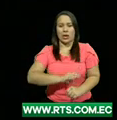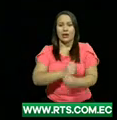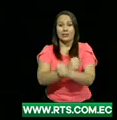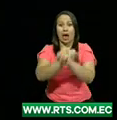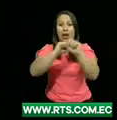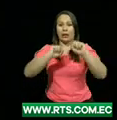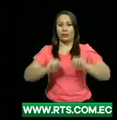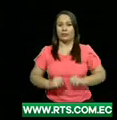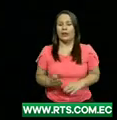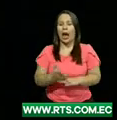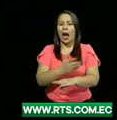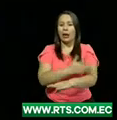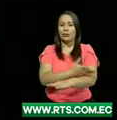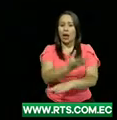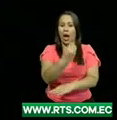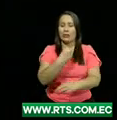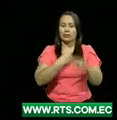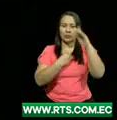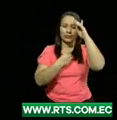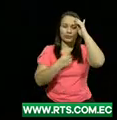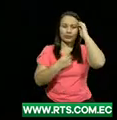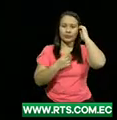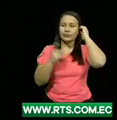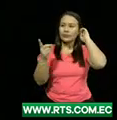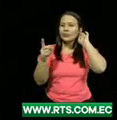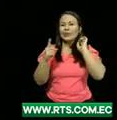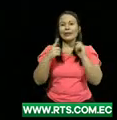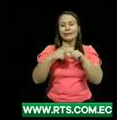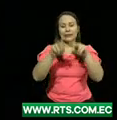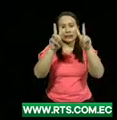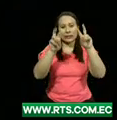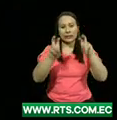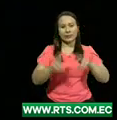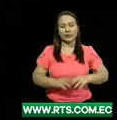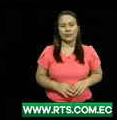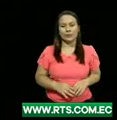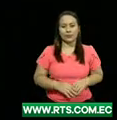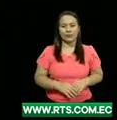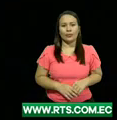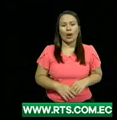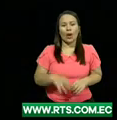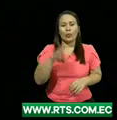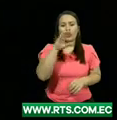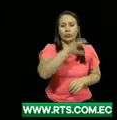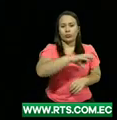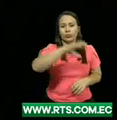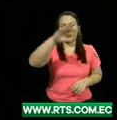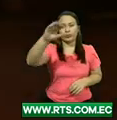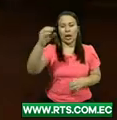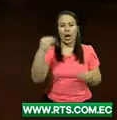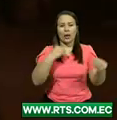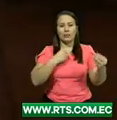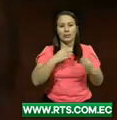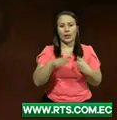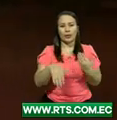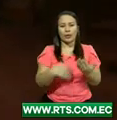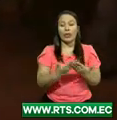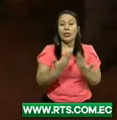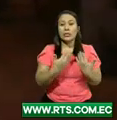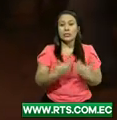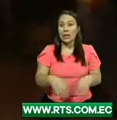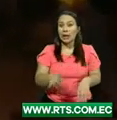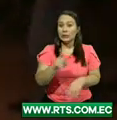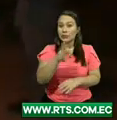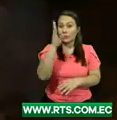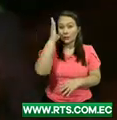eran los autores de dichos delitos eran los posición de pronunciar los intercantonales aunque ya de visar